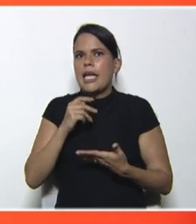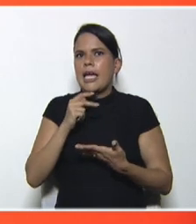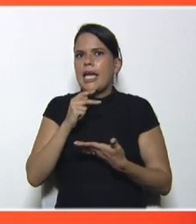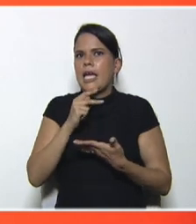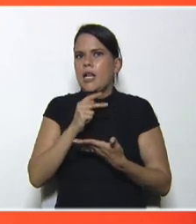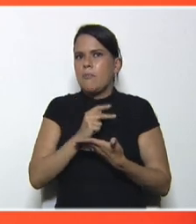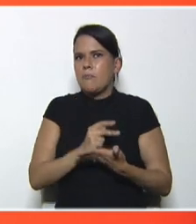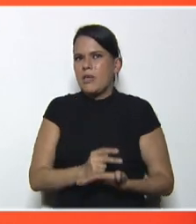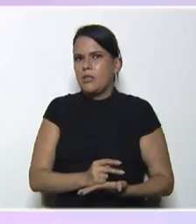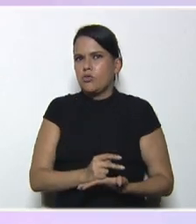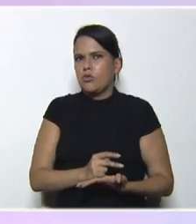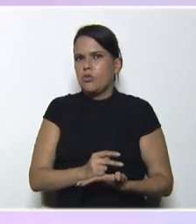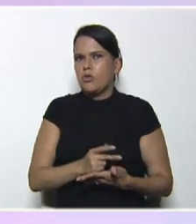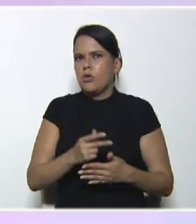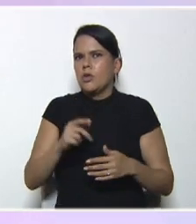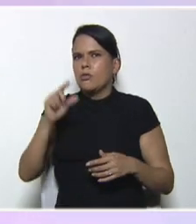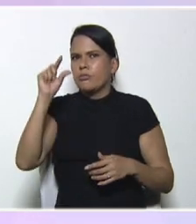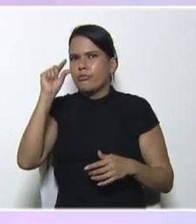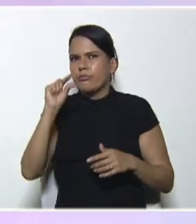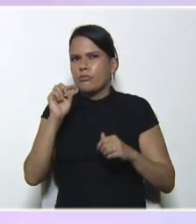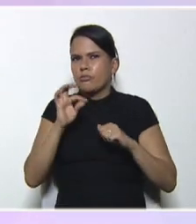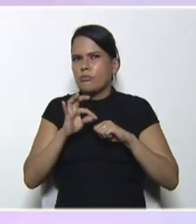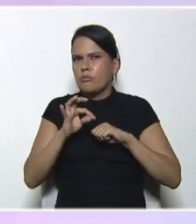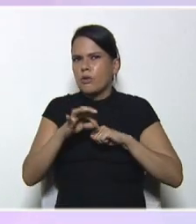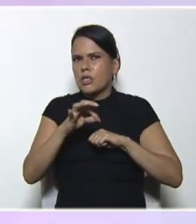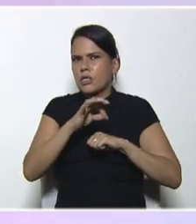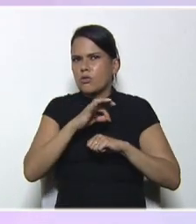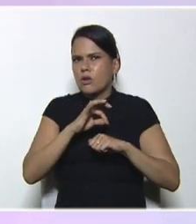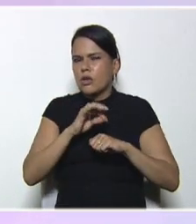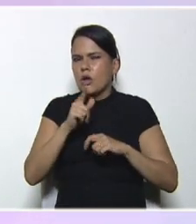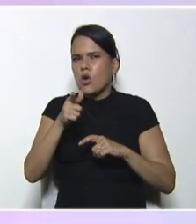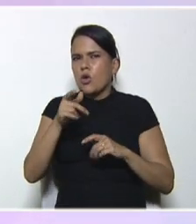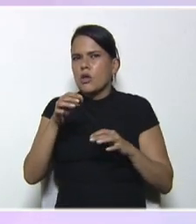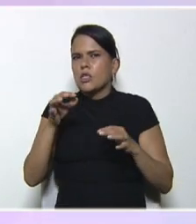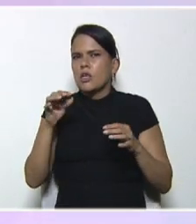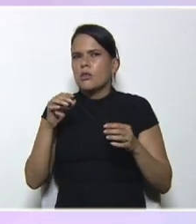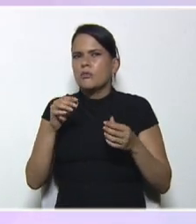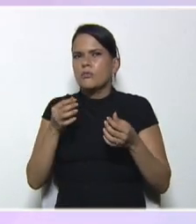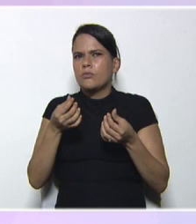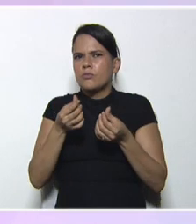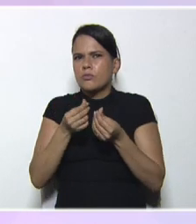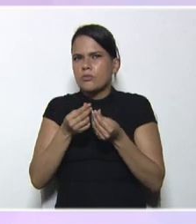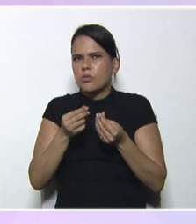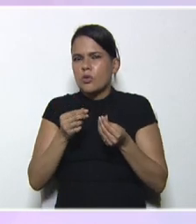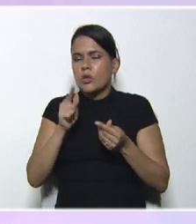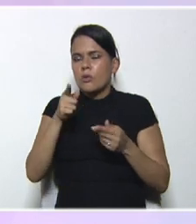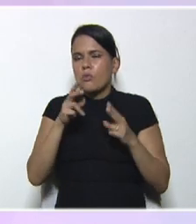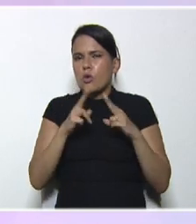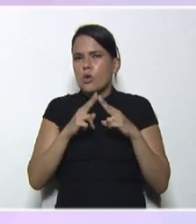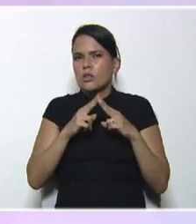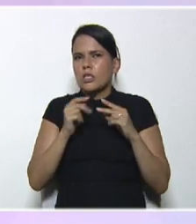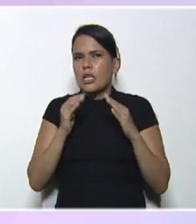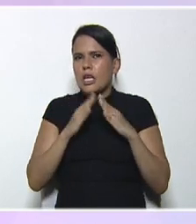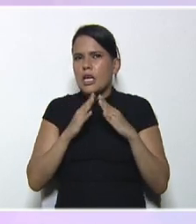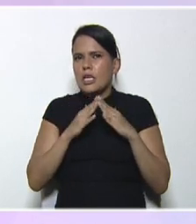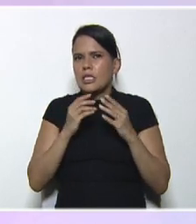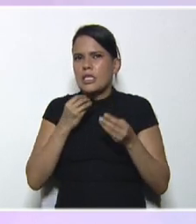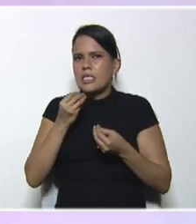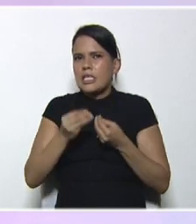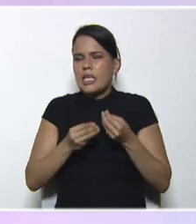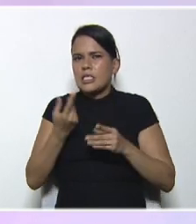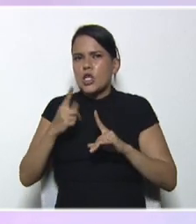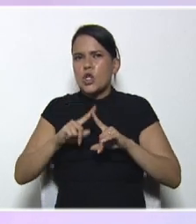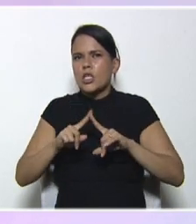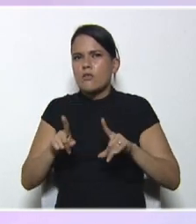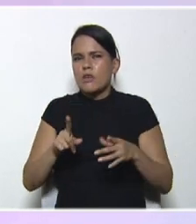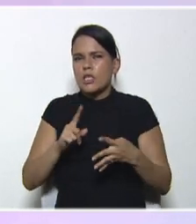de estas partículas. Con estas hojas, ustedes pueden conocer que en casa se elaboran los diferentes